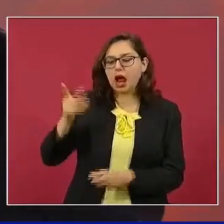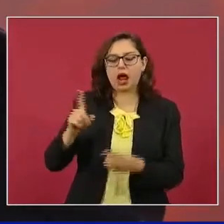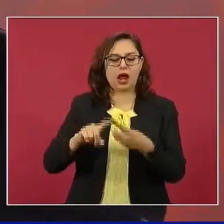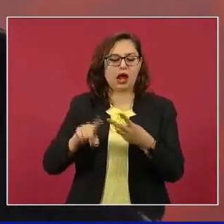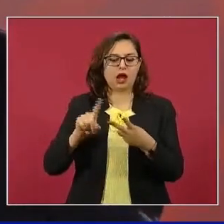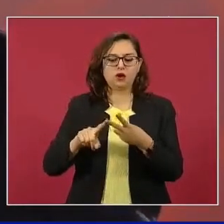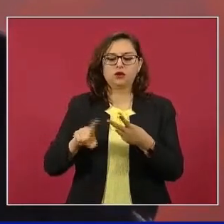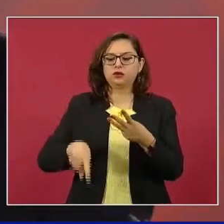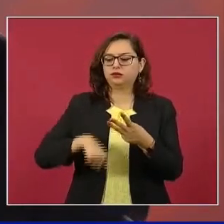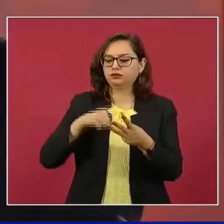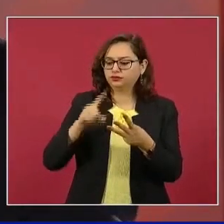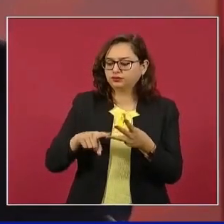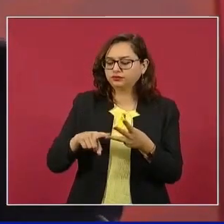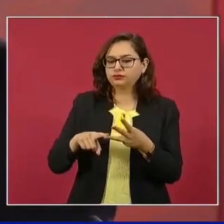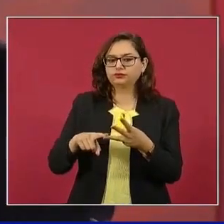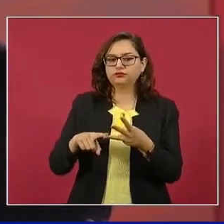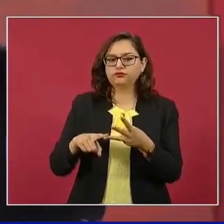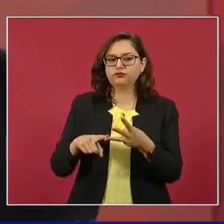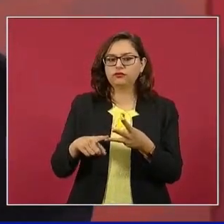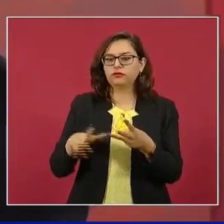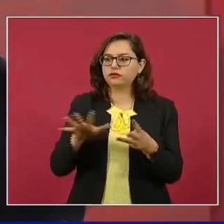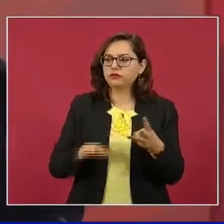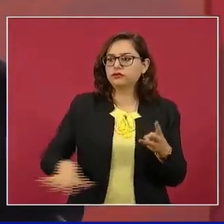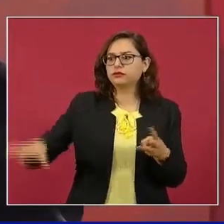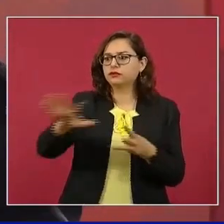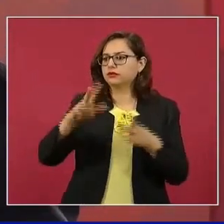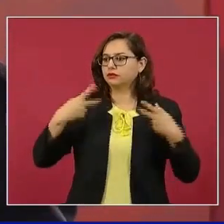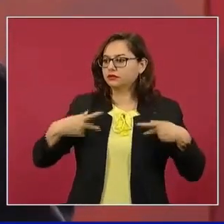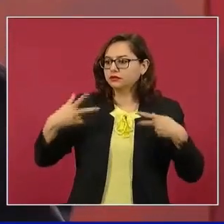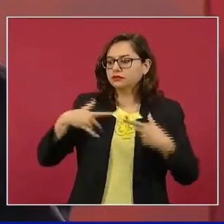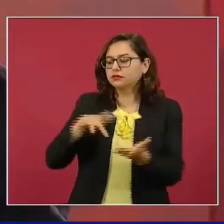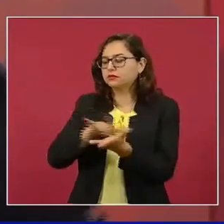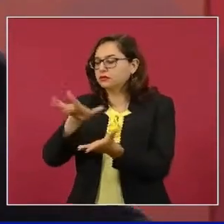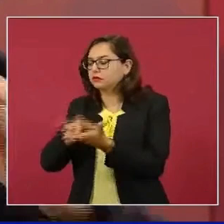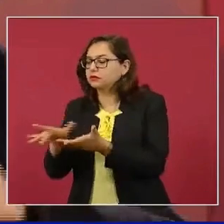reduzcan el gasto social,